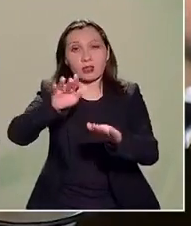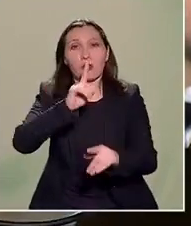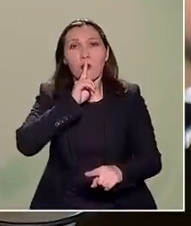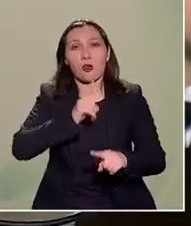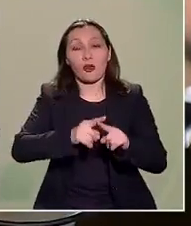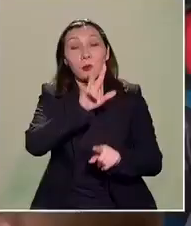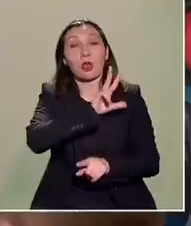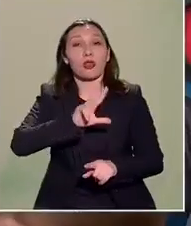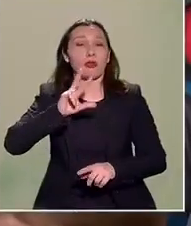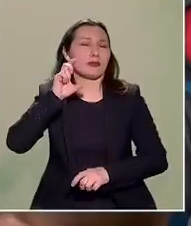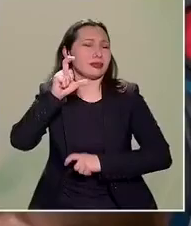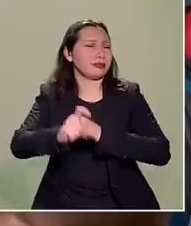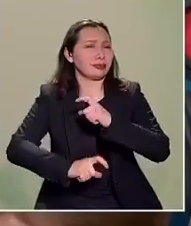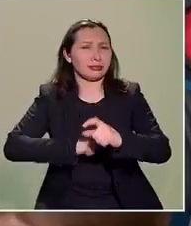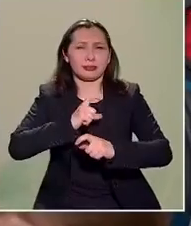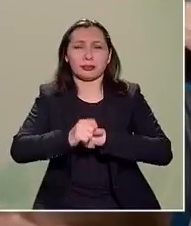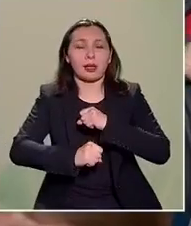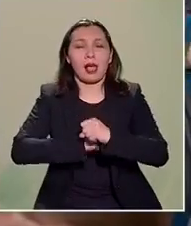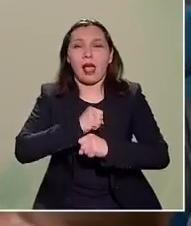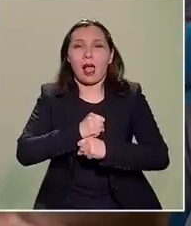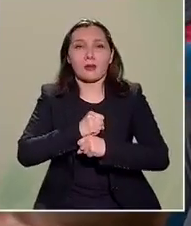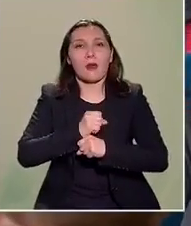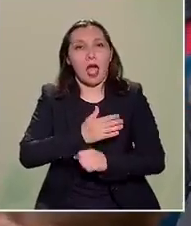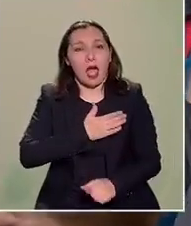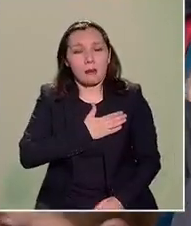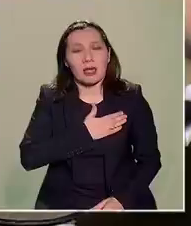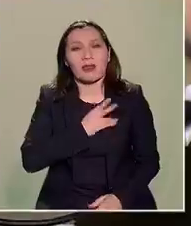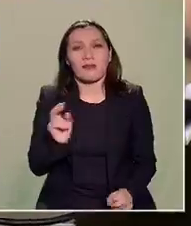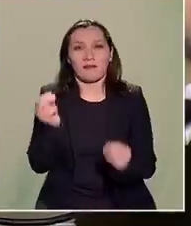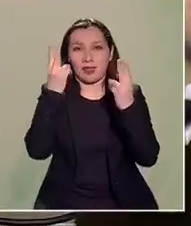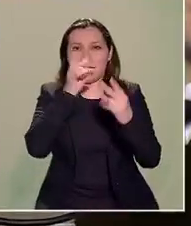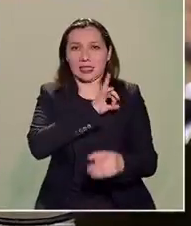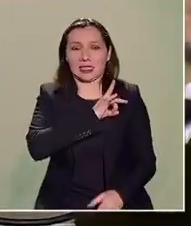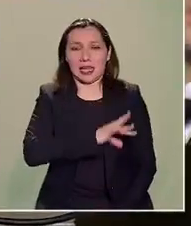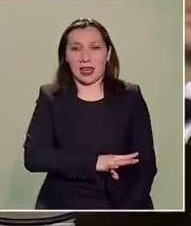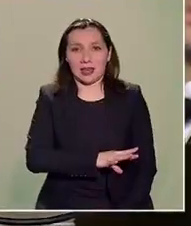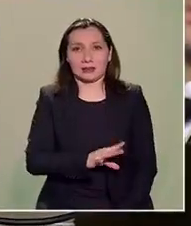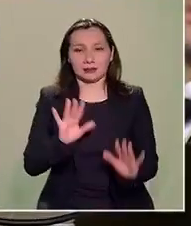nombre de dios por los siglos de los siglos amén viva chile